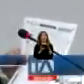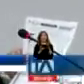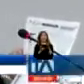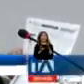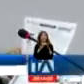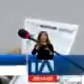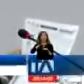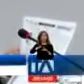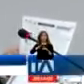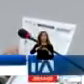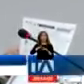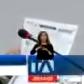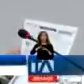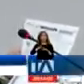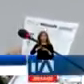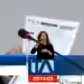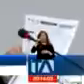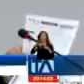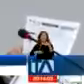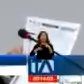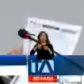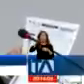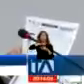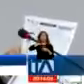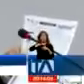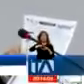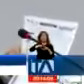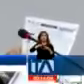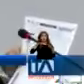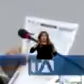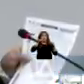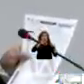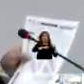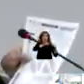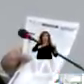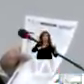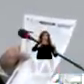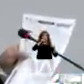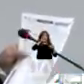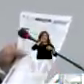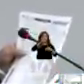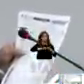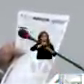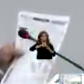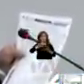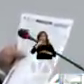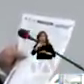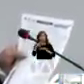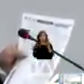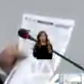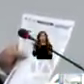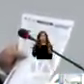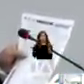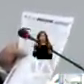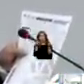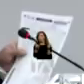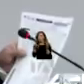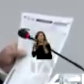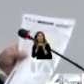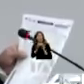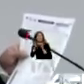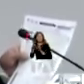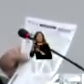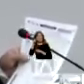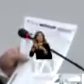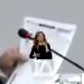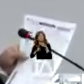obtener no se pueden convertir en papeletas, no se pueden. Consiguientemente no hay cómo comparar papeleta con papeleta, hay que